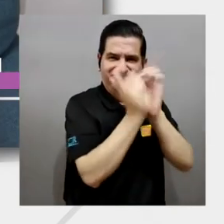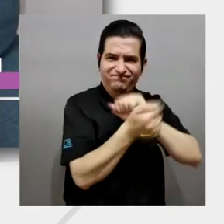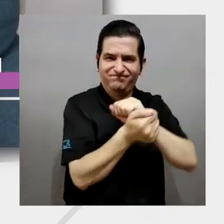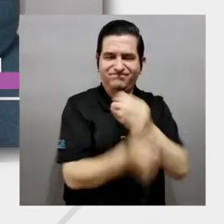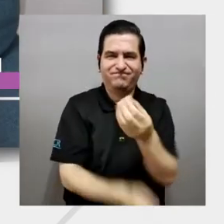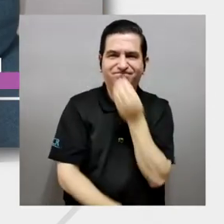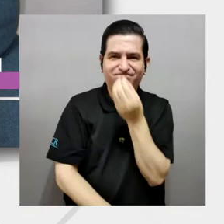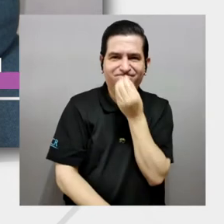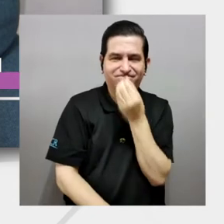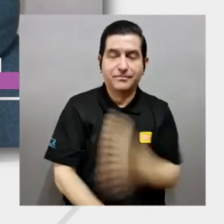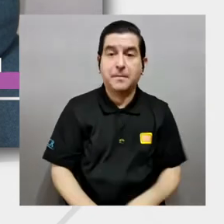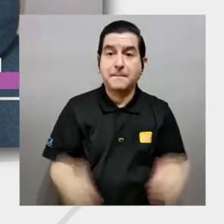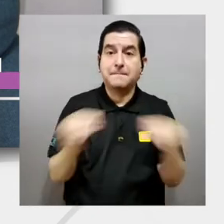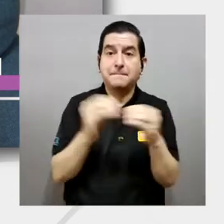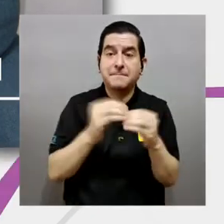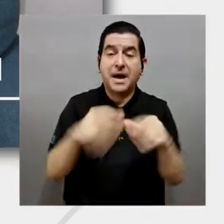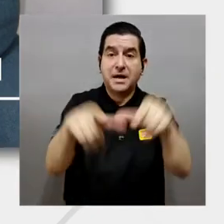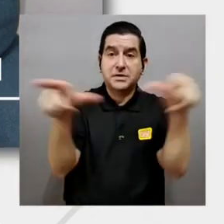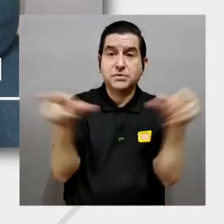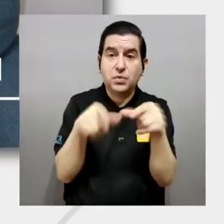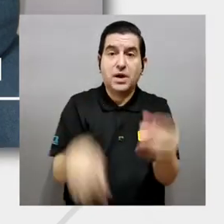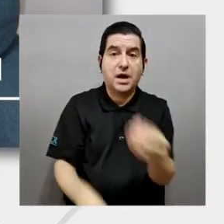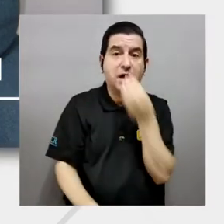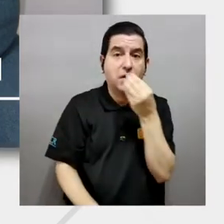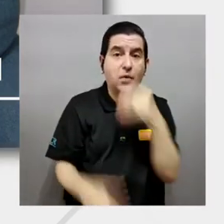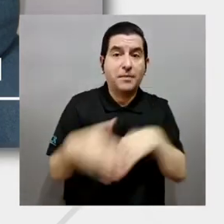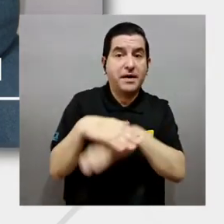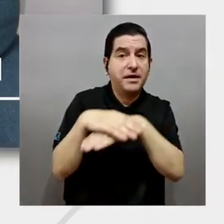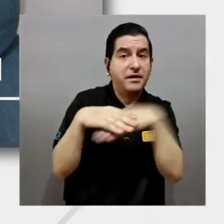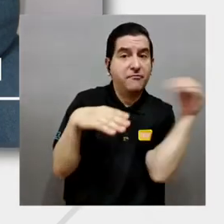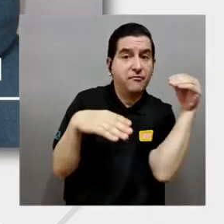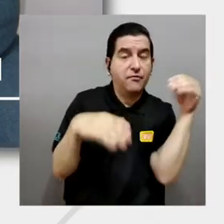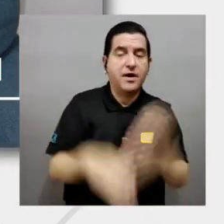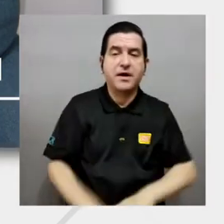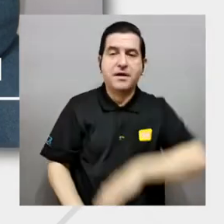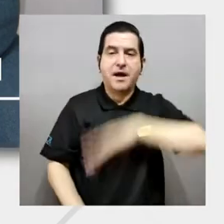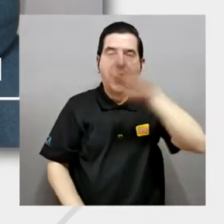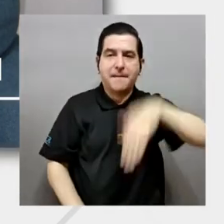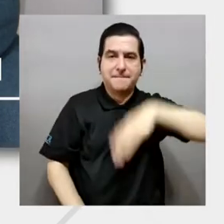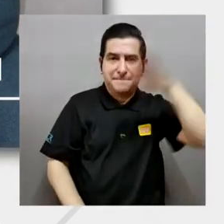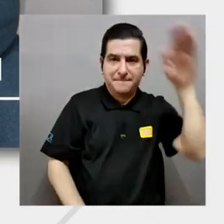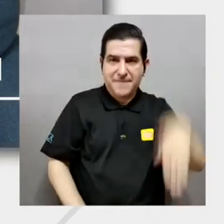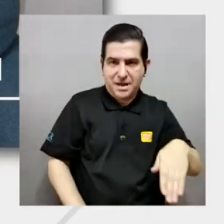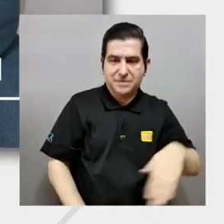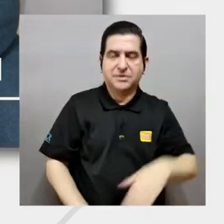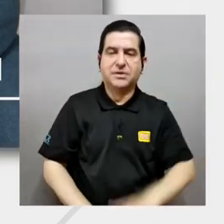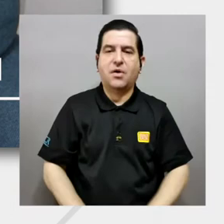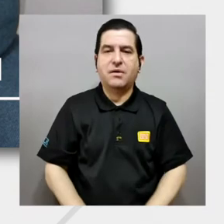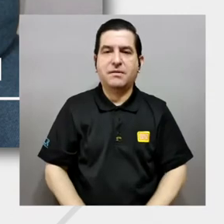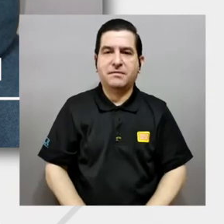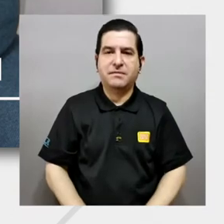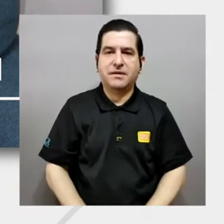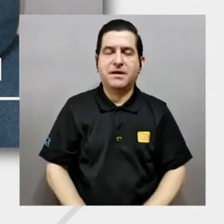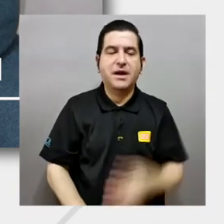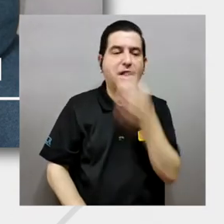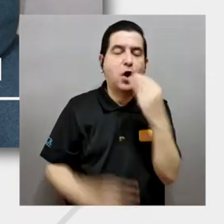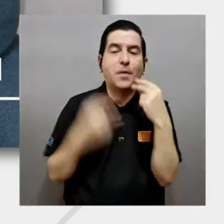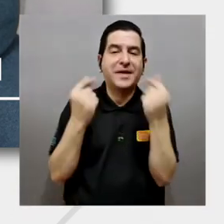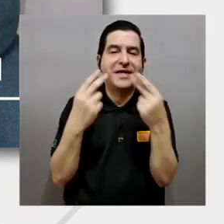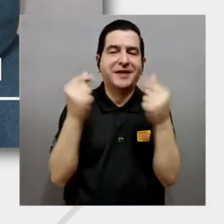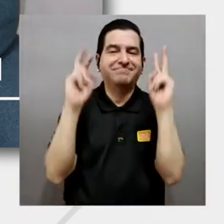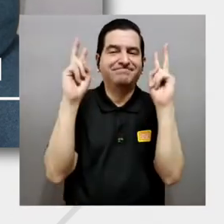Recientemente, poco a poco, está cambiando la forma de comer. Y hay más lugares para comer afuera,